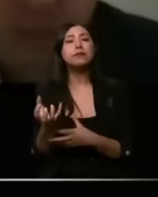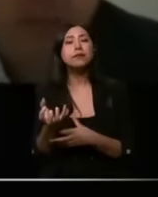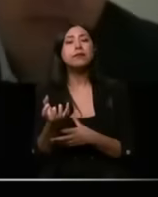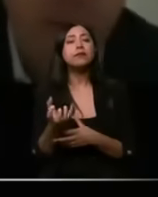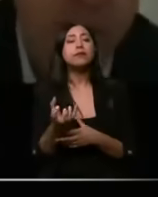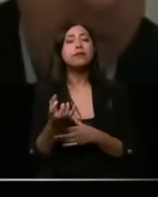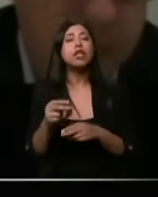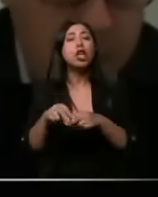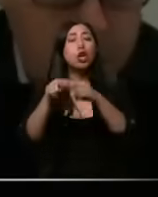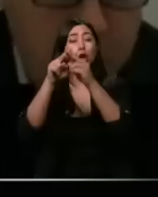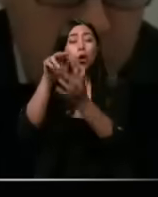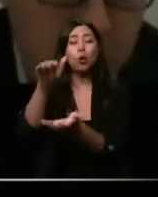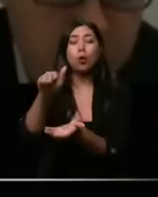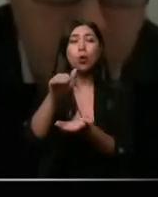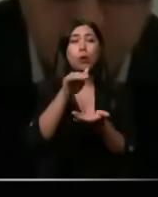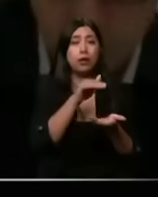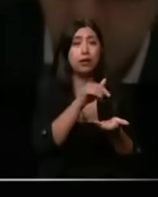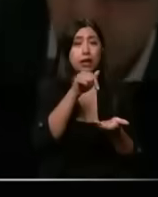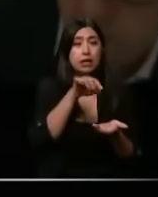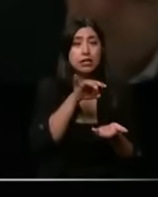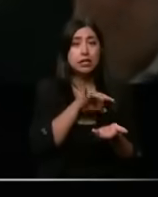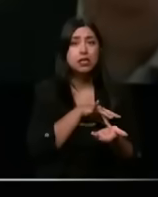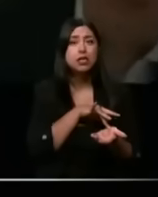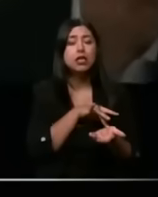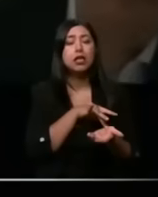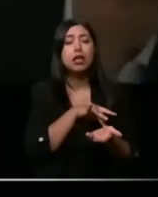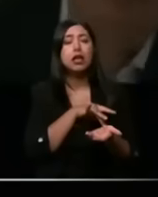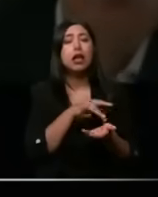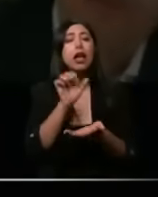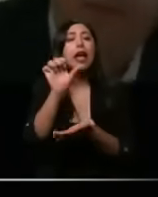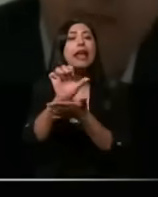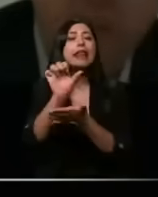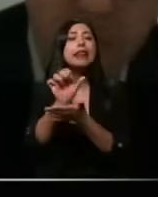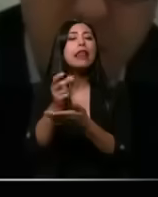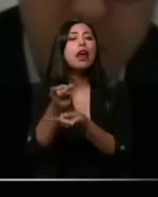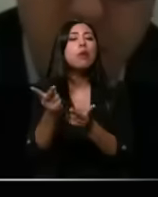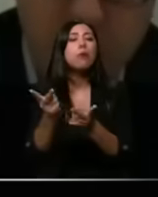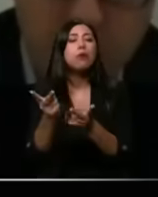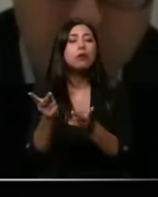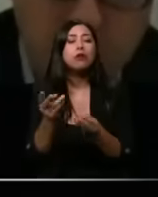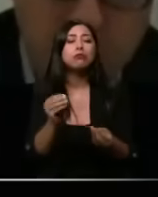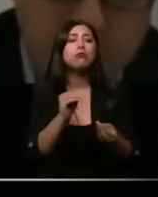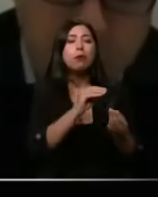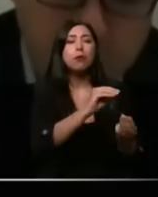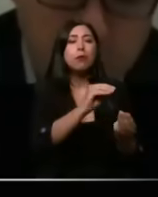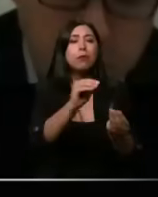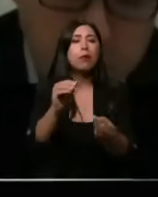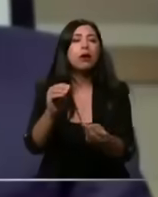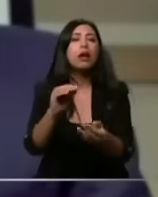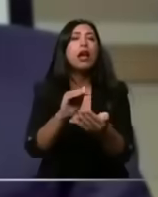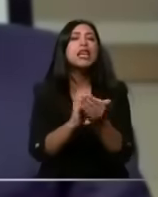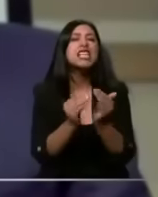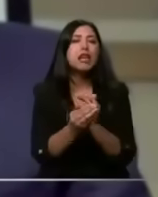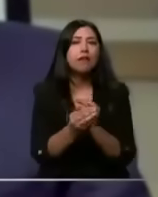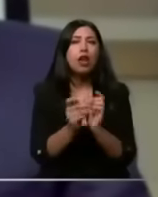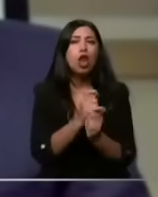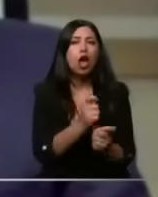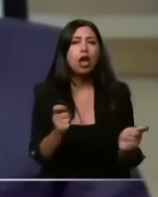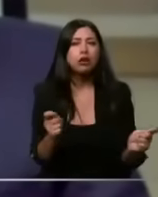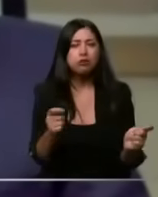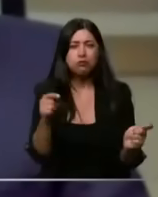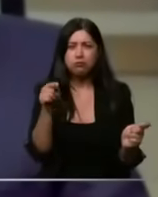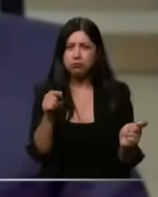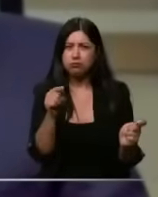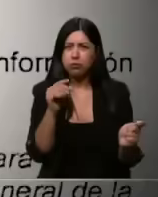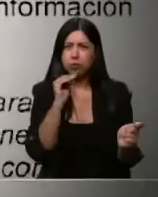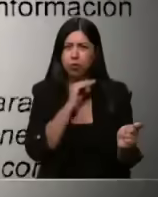ingentes montos de dinero en moneda nacional proveniente de recursos públicos destinados a la satisfacción de gastos reservados. Desentrañar el